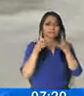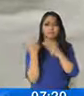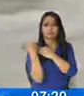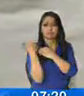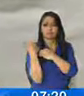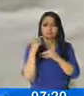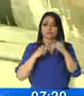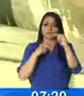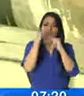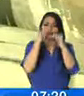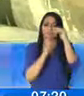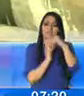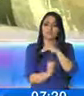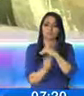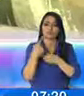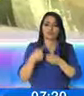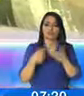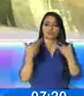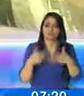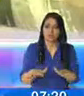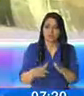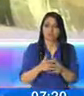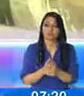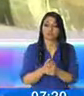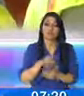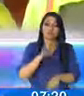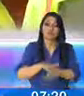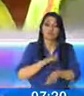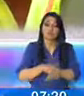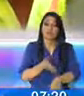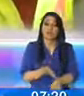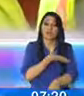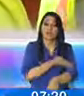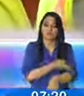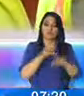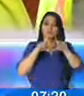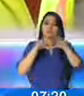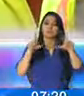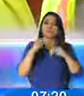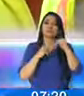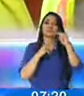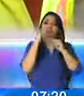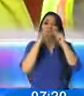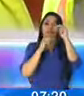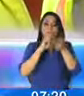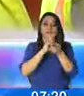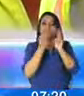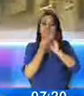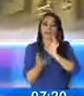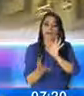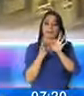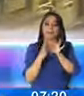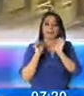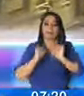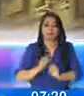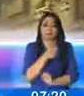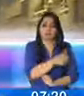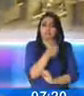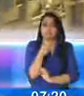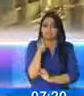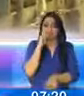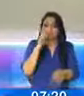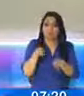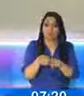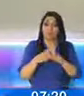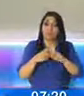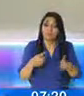la línea un del metro de Quito esto tras la solicitud de constructoras para reformar la alianza sin embargo hace pocos días a